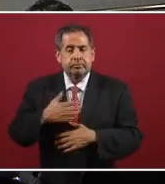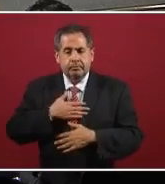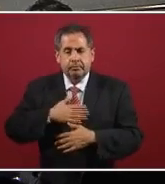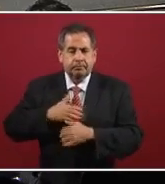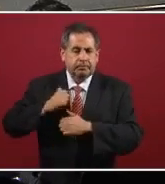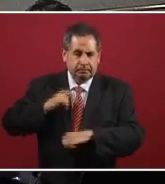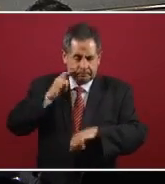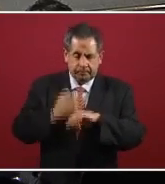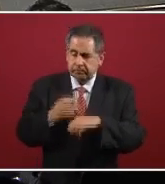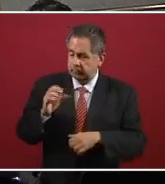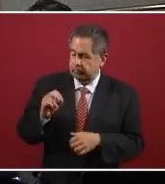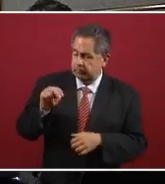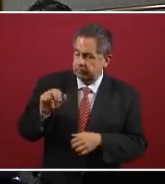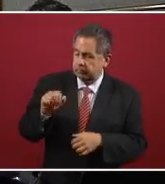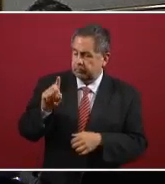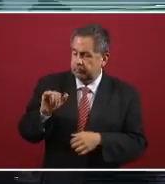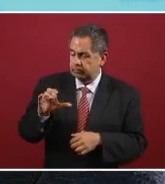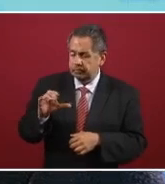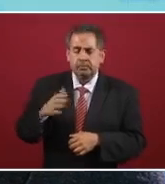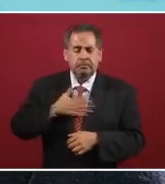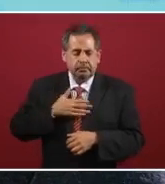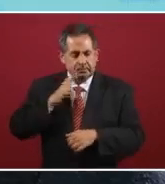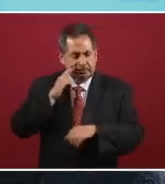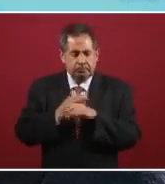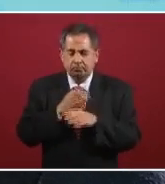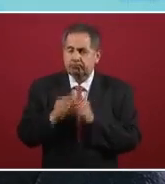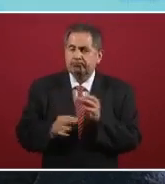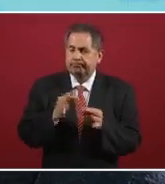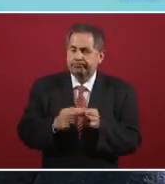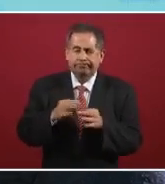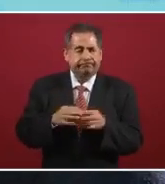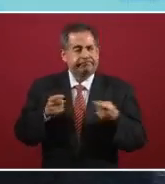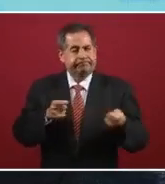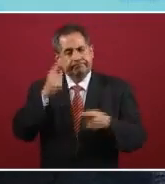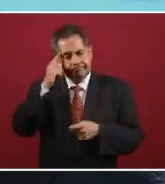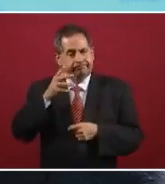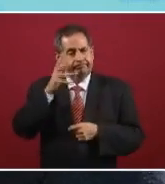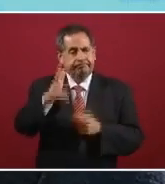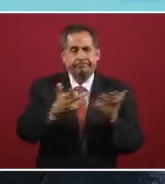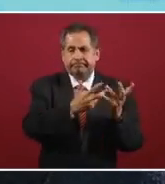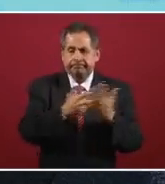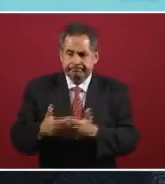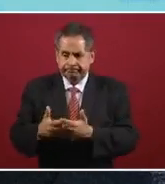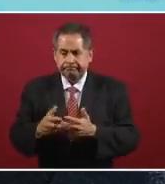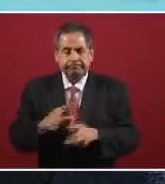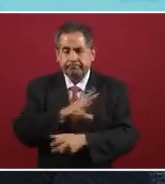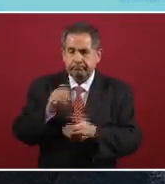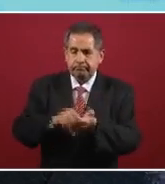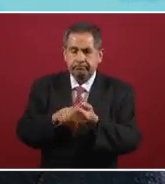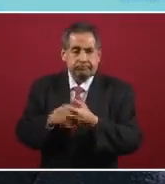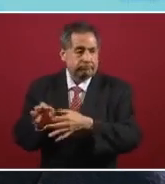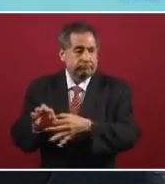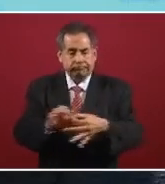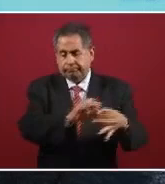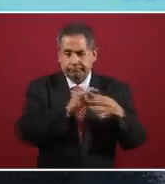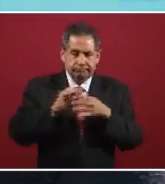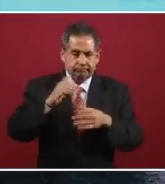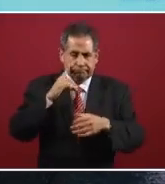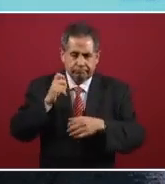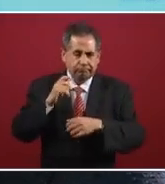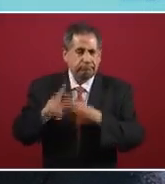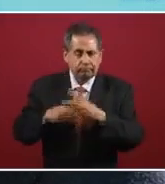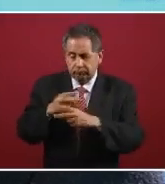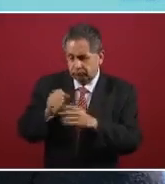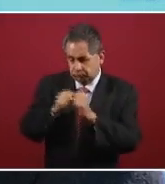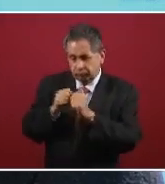del CONADIC y estaré haciendo lo que toca desde esta instancia, pues para articular este gran esfuerzo y para darle el sustento científico